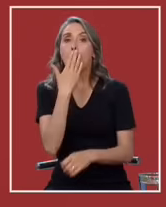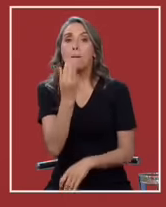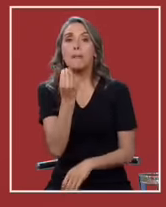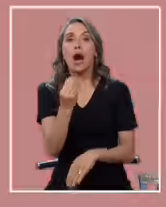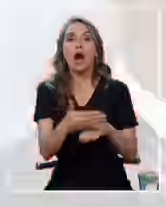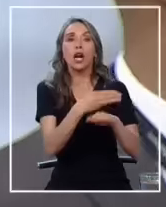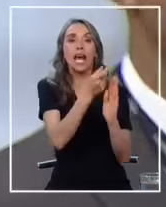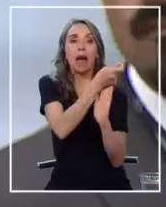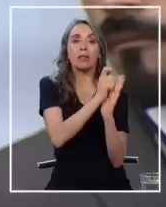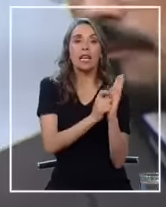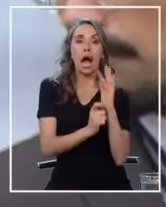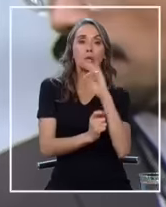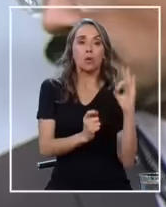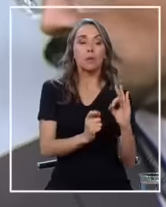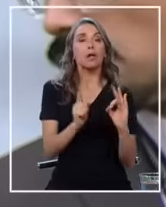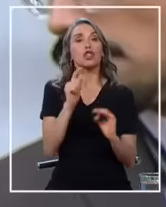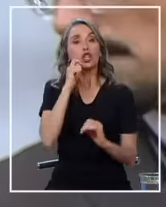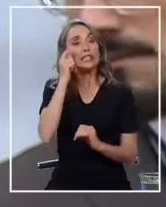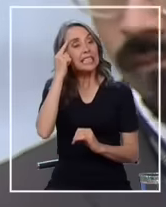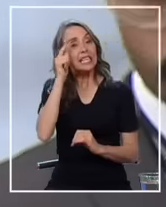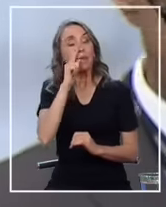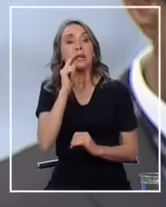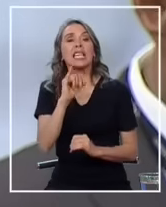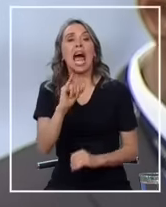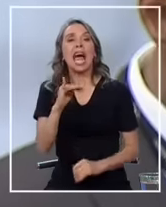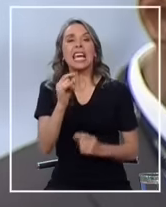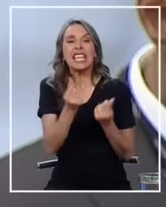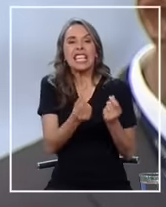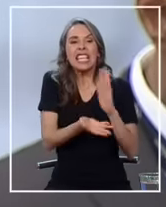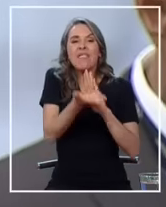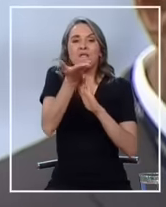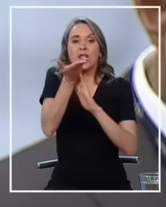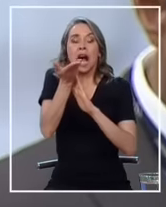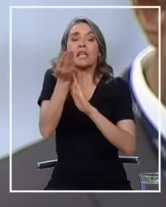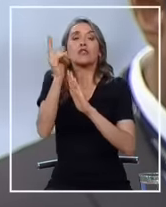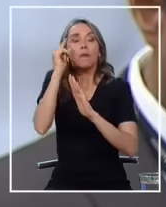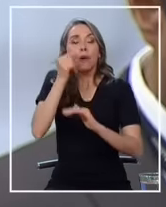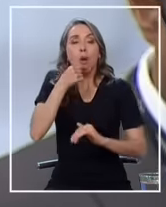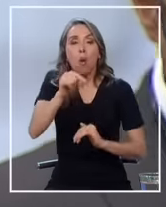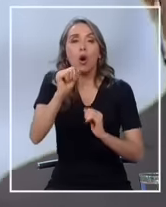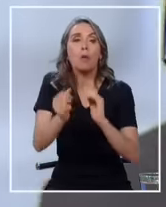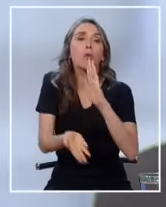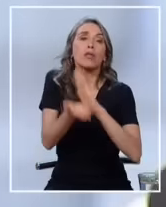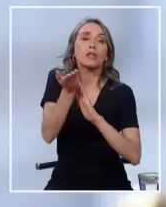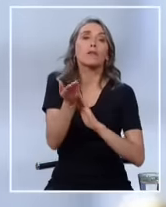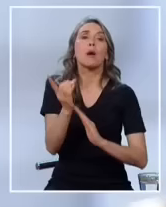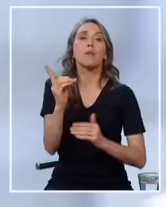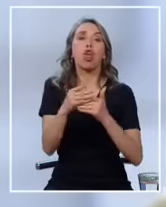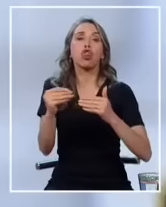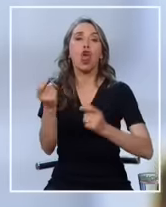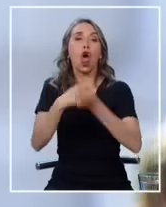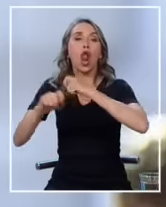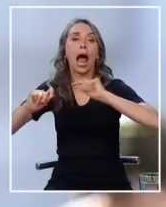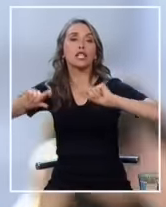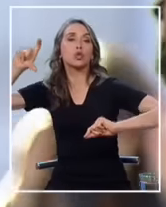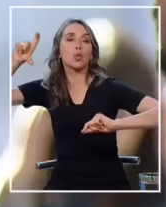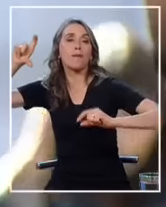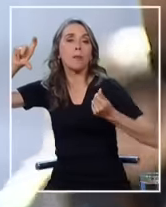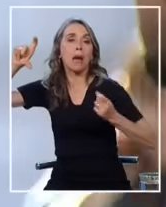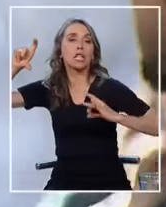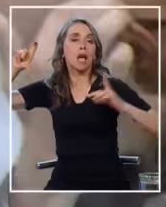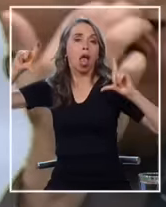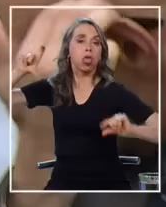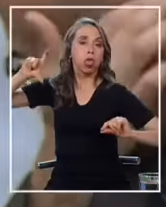habían pronosticado. Eso no significa que la inflación no esté libre de efectos de corto plazo por el tipo de cambio, pero lo importante es tener claro